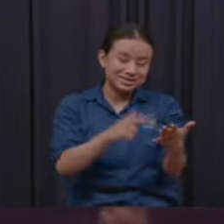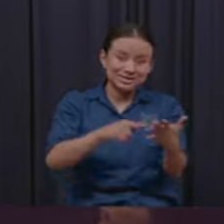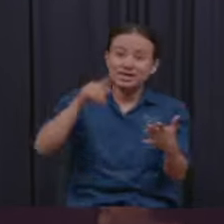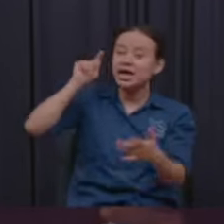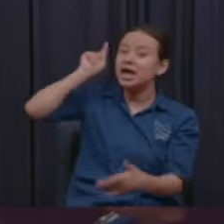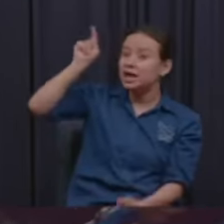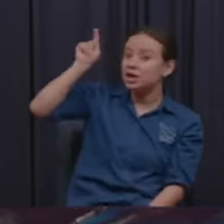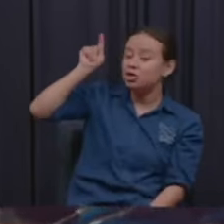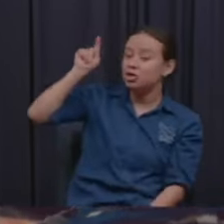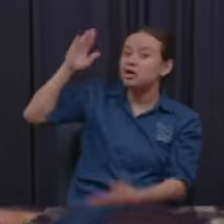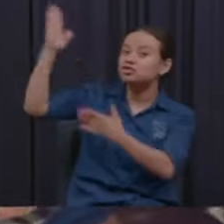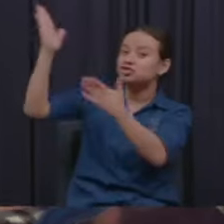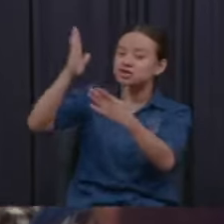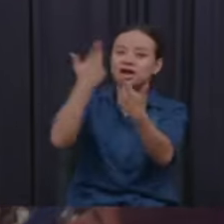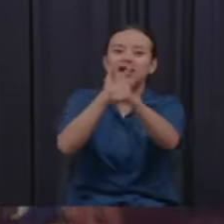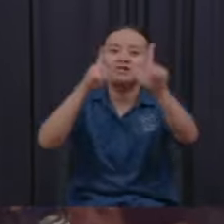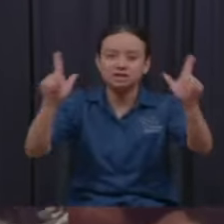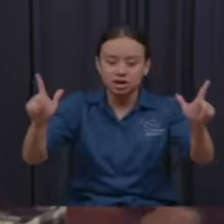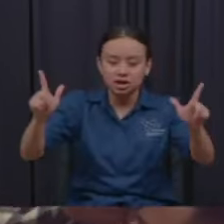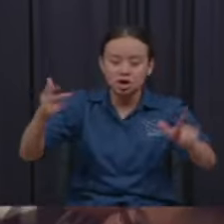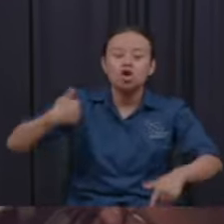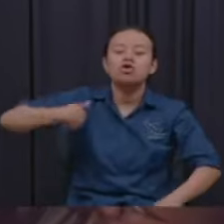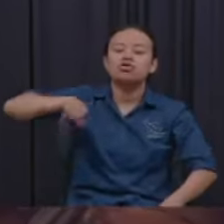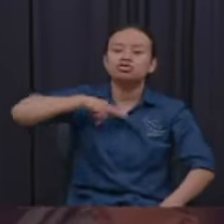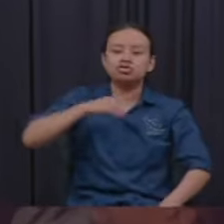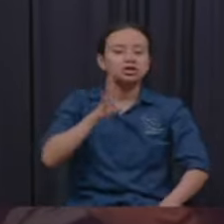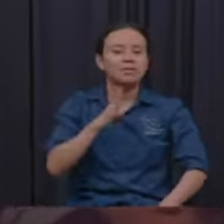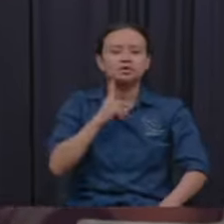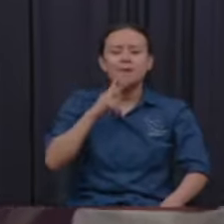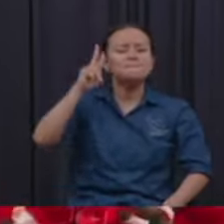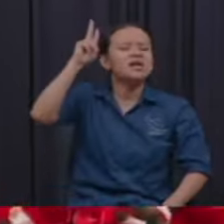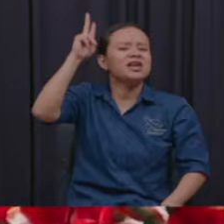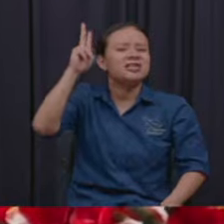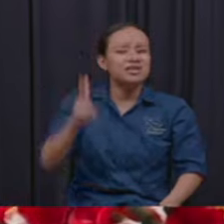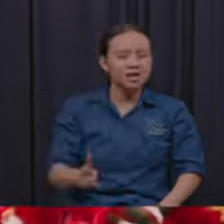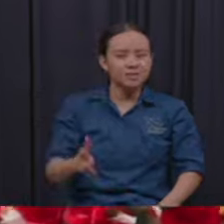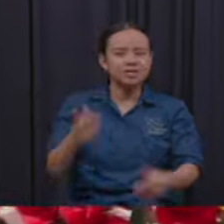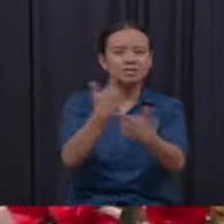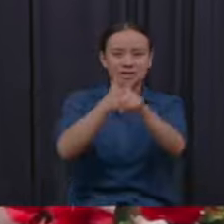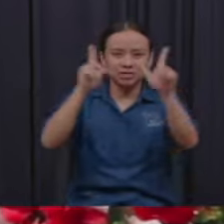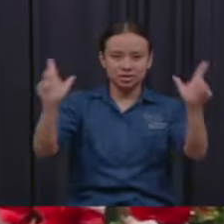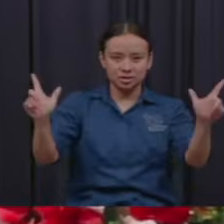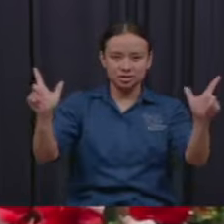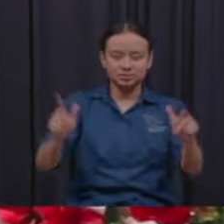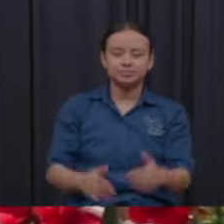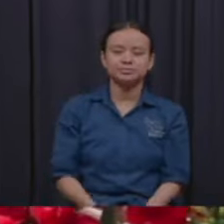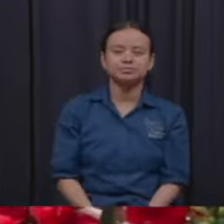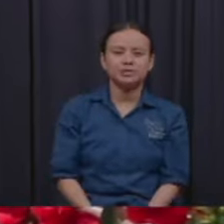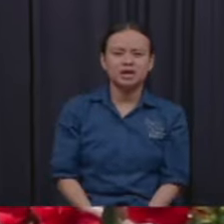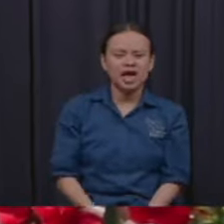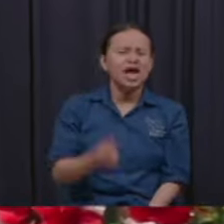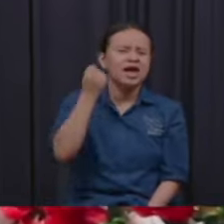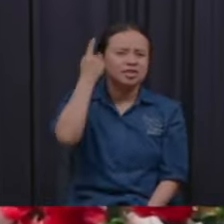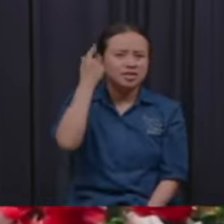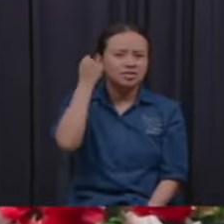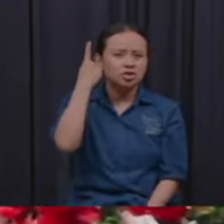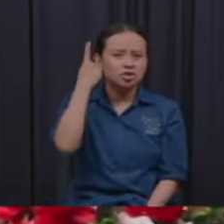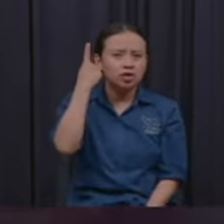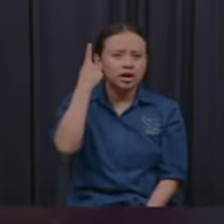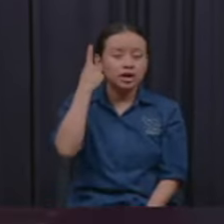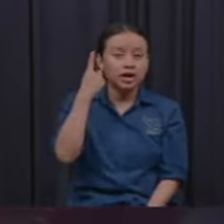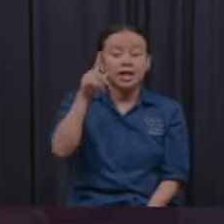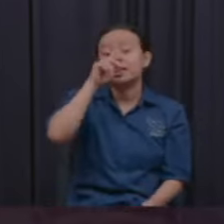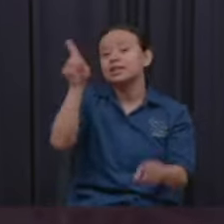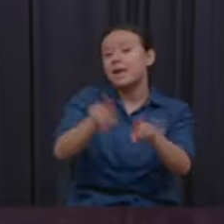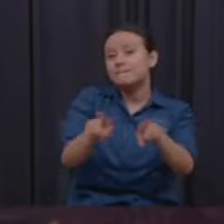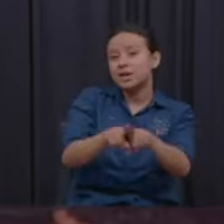libertare, seréis verdaderamente libres. Dando a entender con esto que hay una libertad que